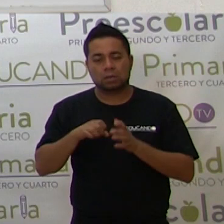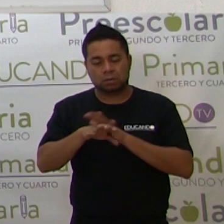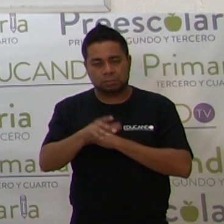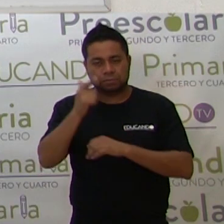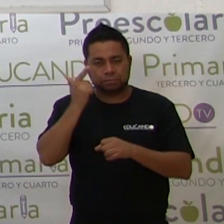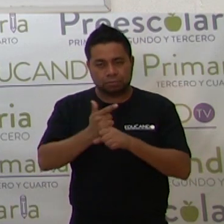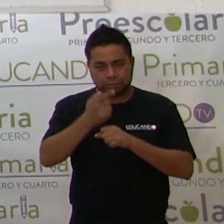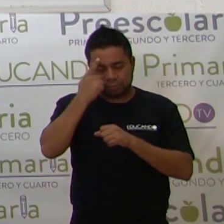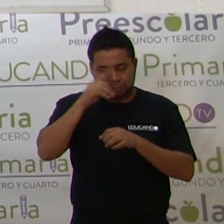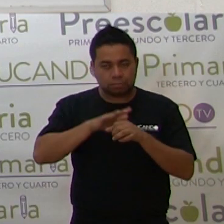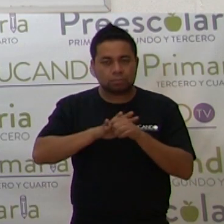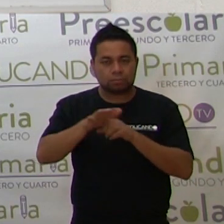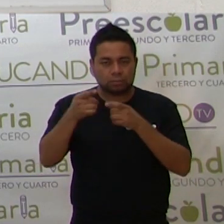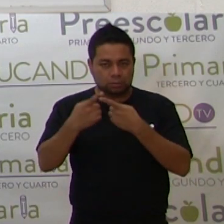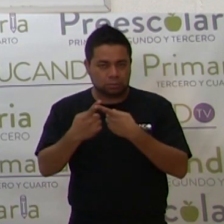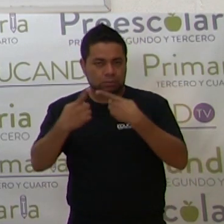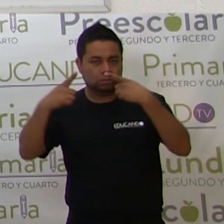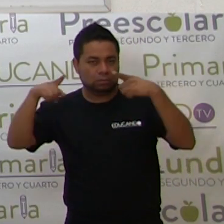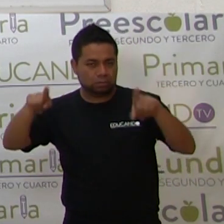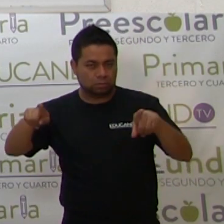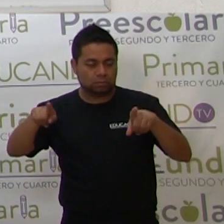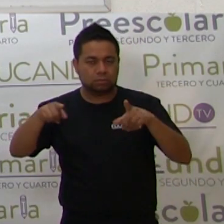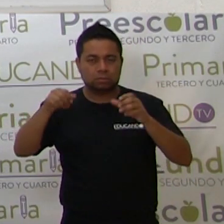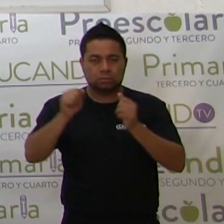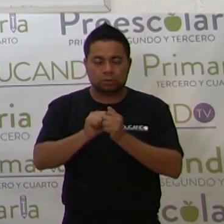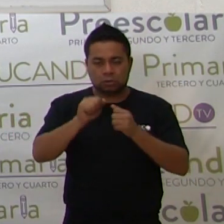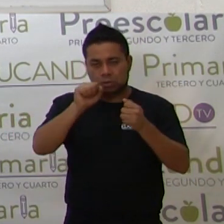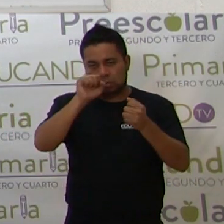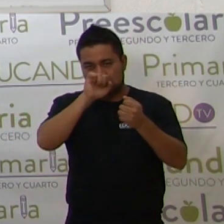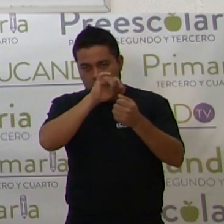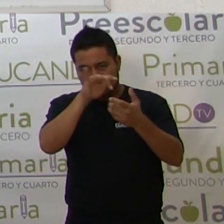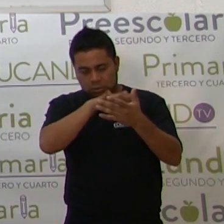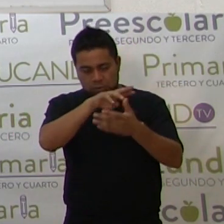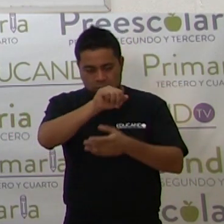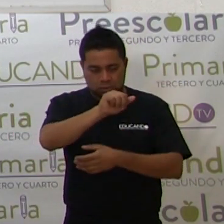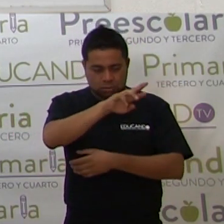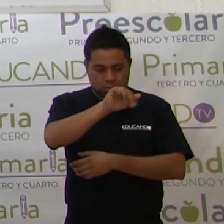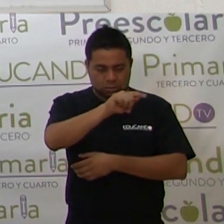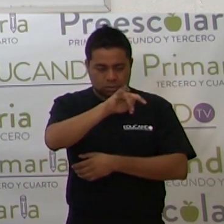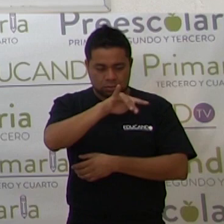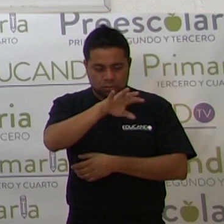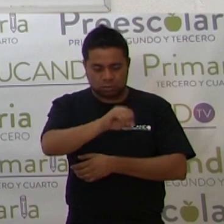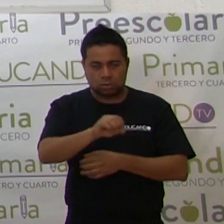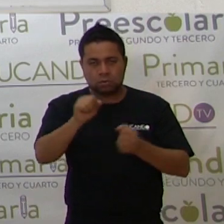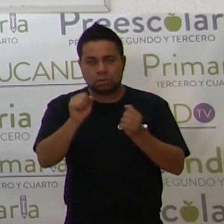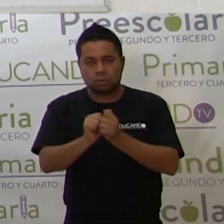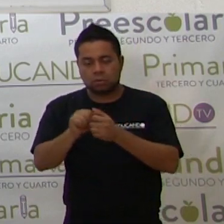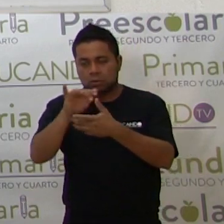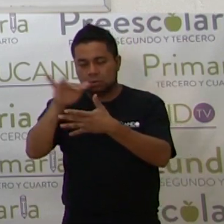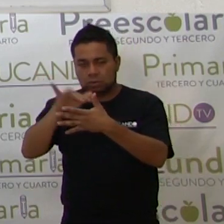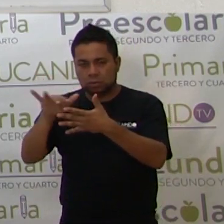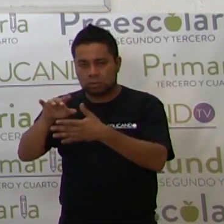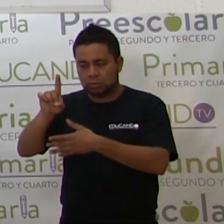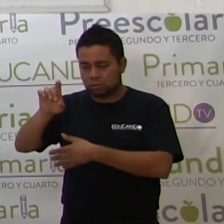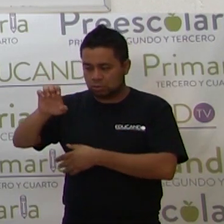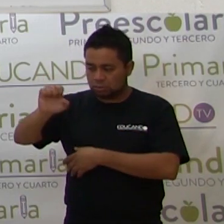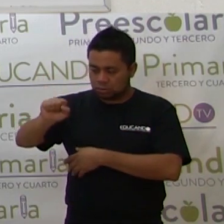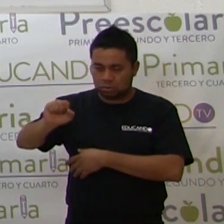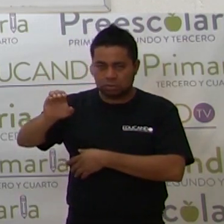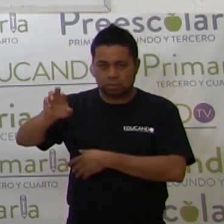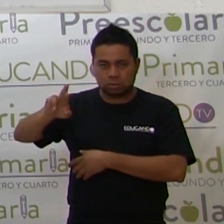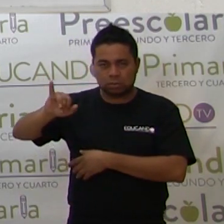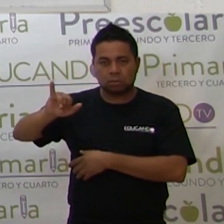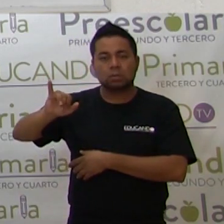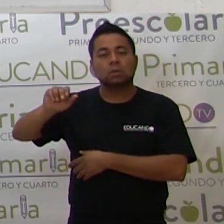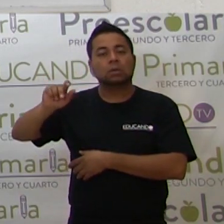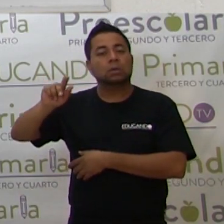la diferencia que existe entre un texto narrativo y un texto descriptivo. Bien, para ello me